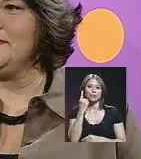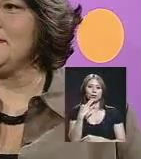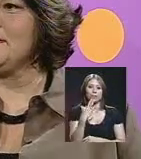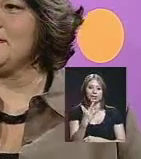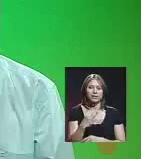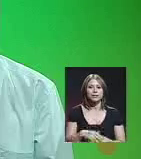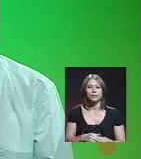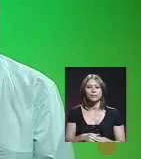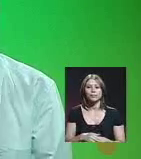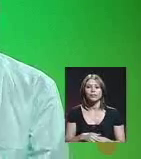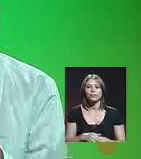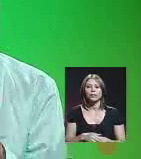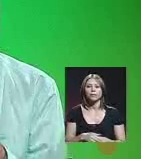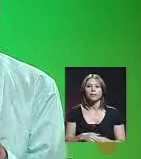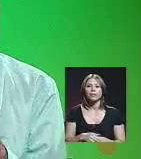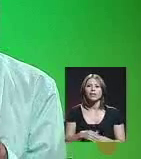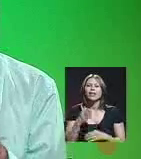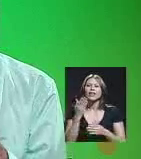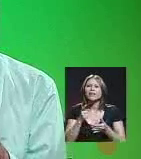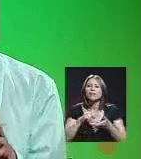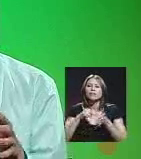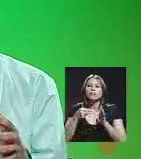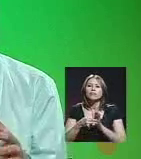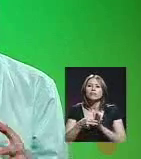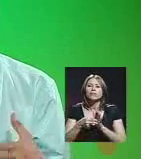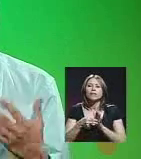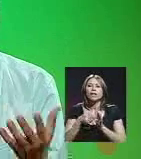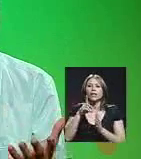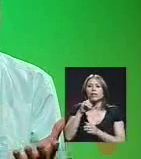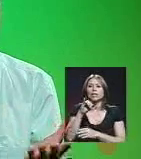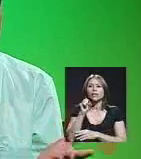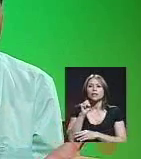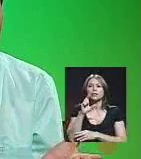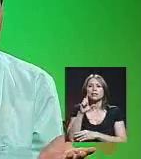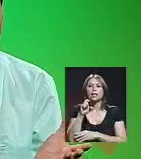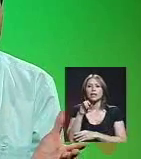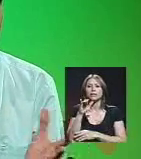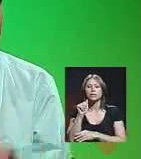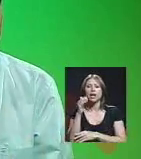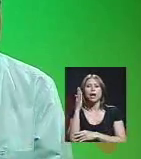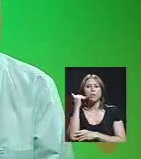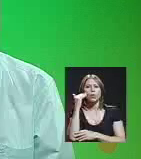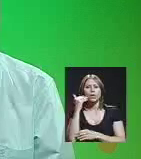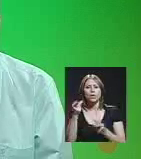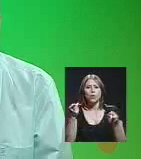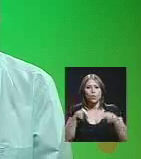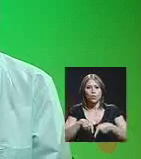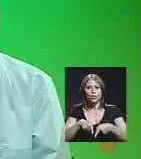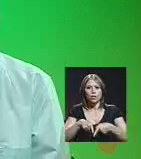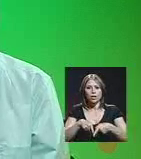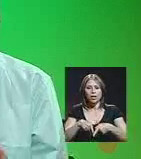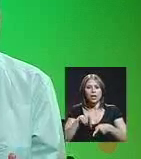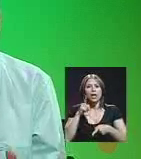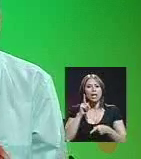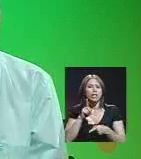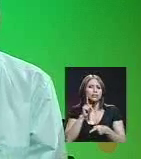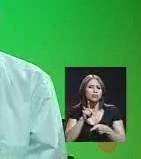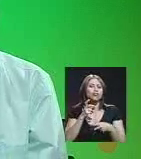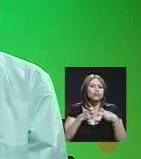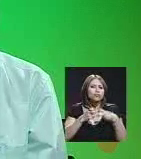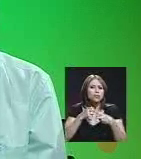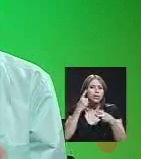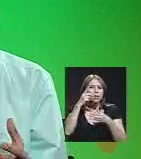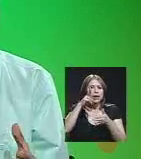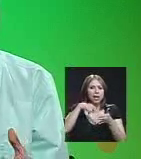invitación. María Elena, ¿en qué consiste la dislexia? ¿Por qué ocurre? Como dije anteriormente, es una distorsión para leer, escribir